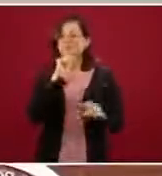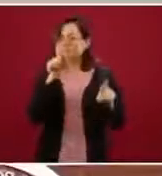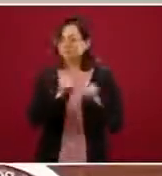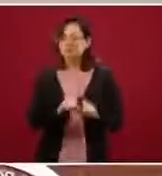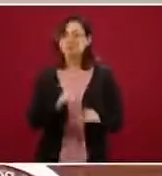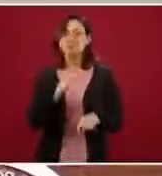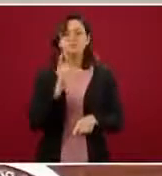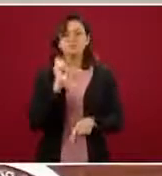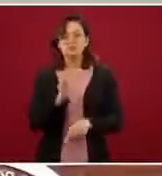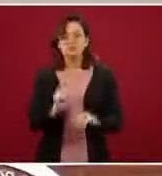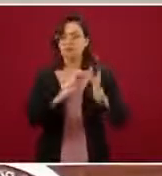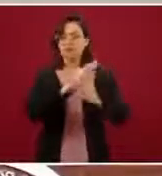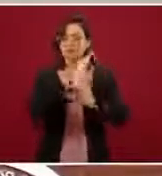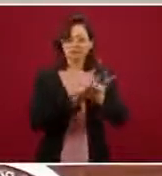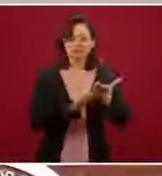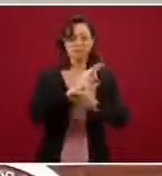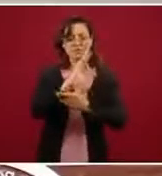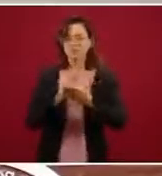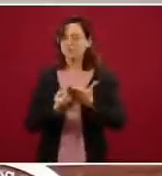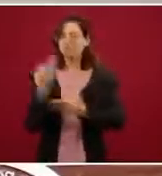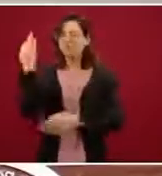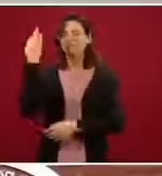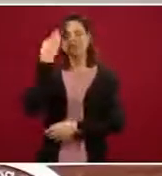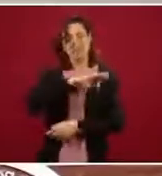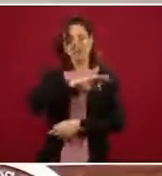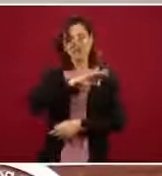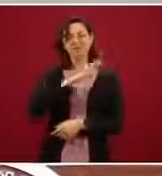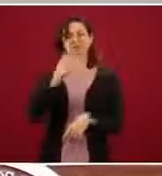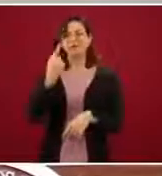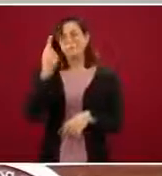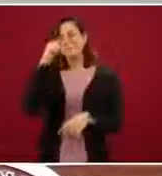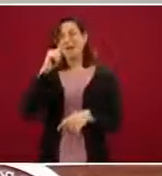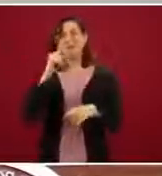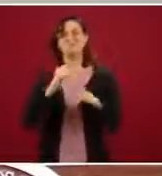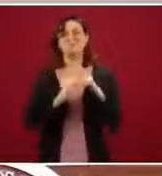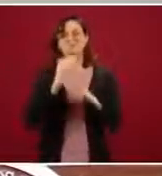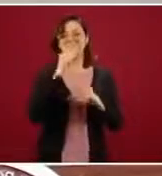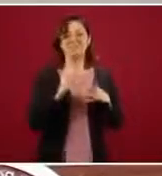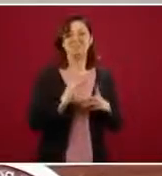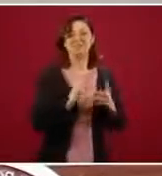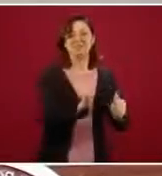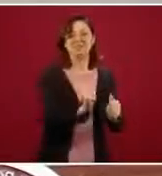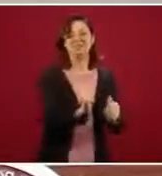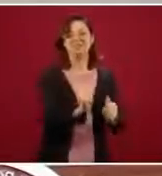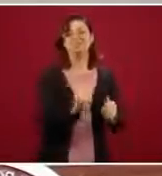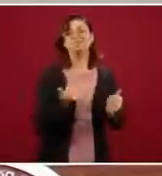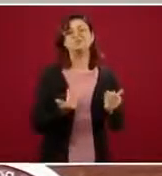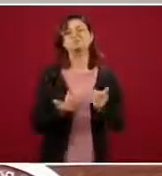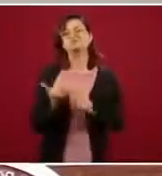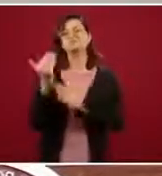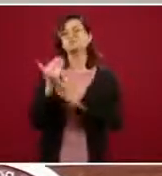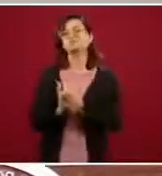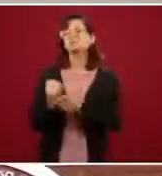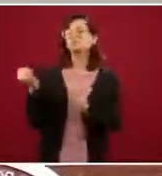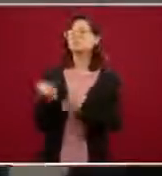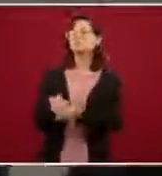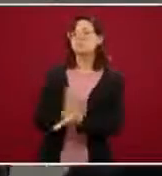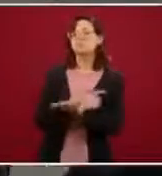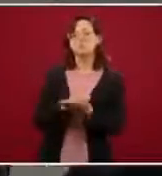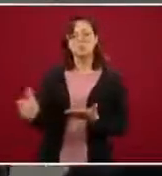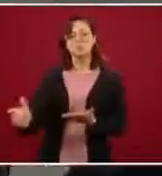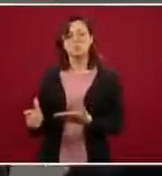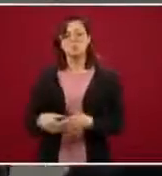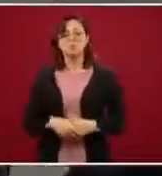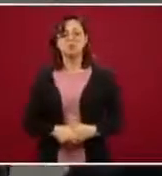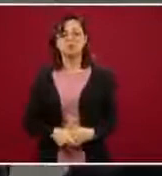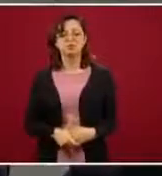un proceso de facturación apócrifa para efecto de aumentar los gastos y con ello disminuir la obligación fiscal